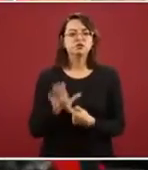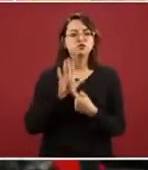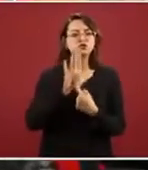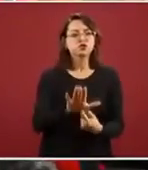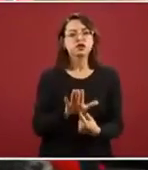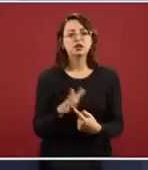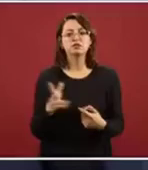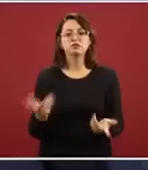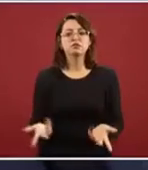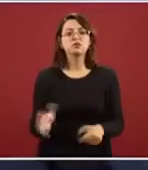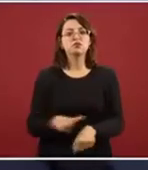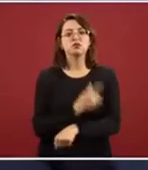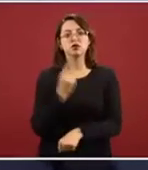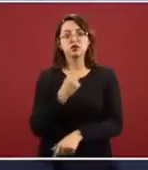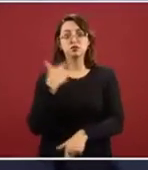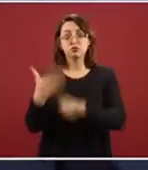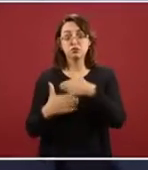suceder,